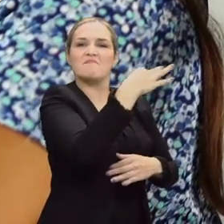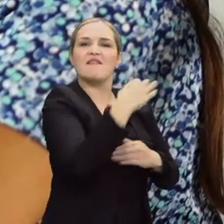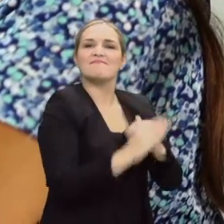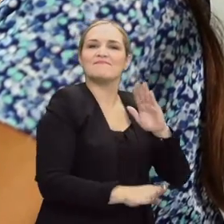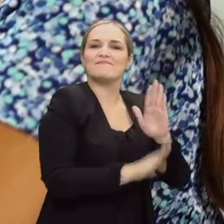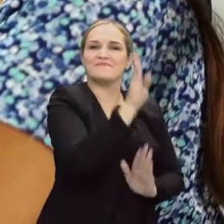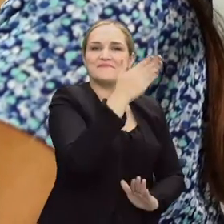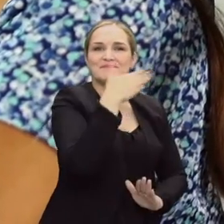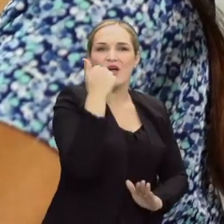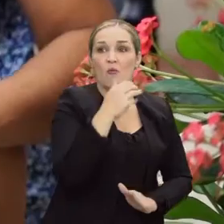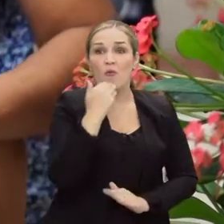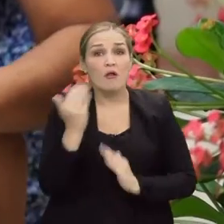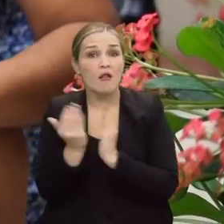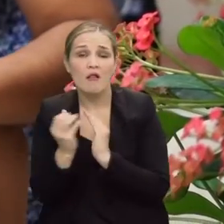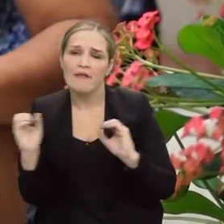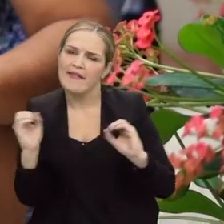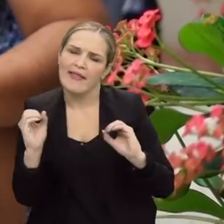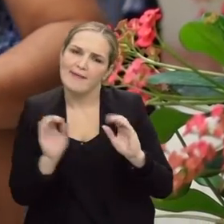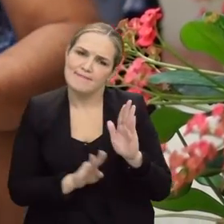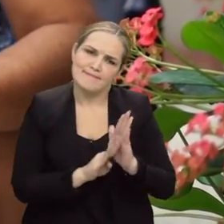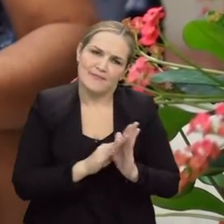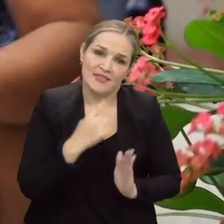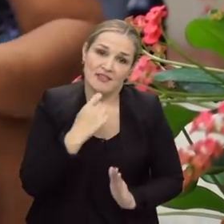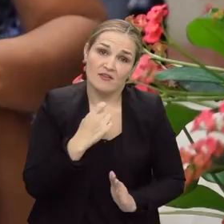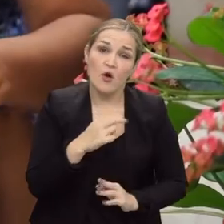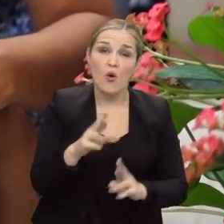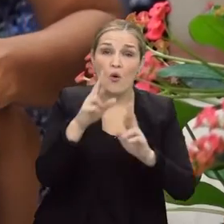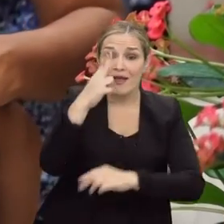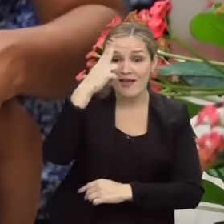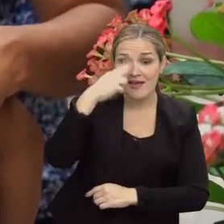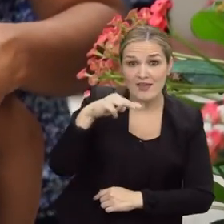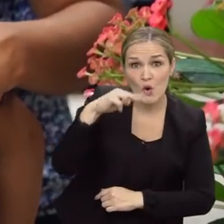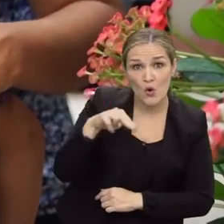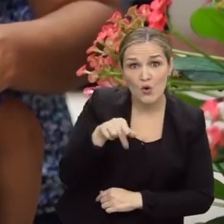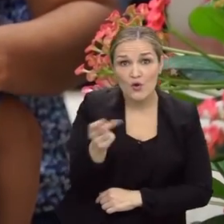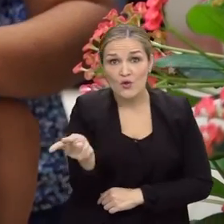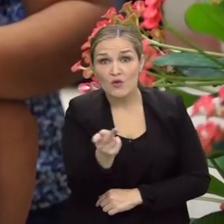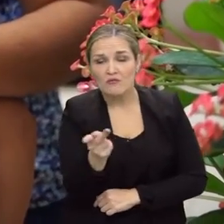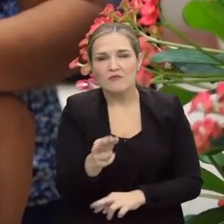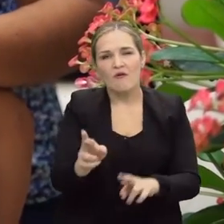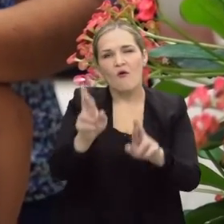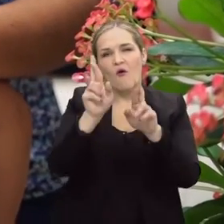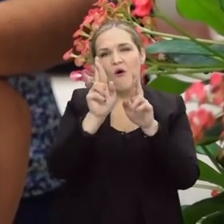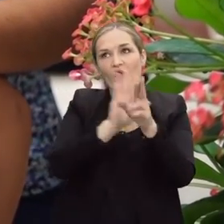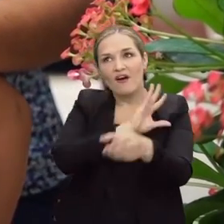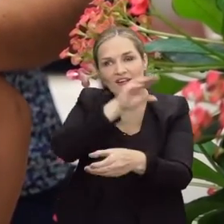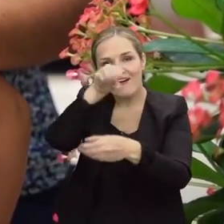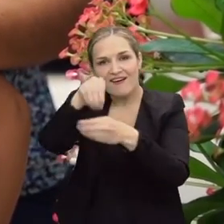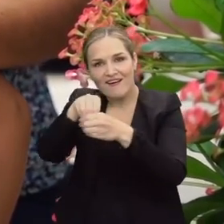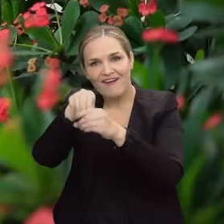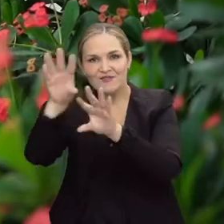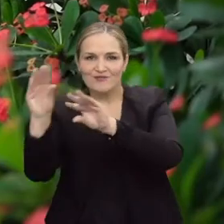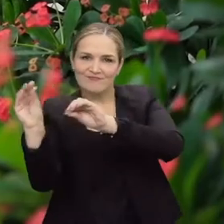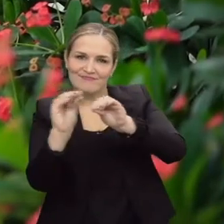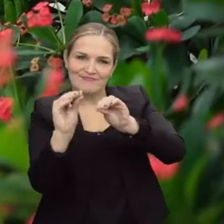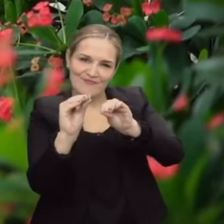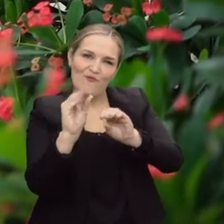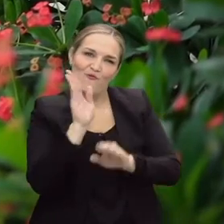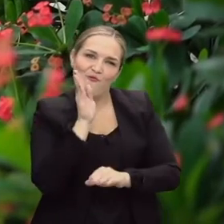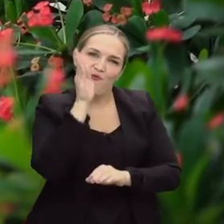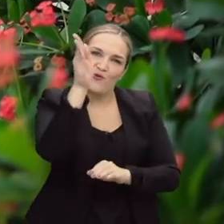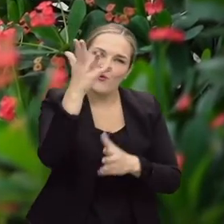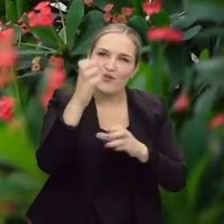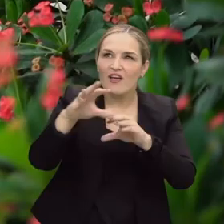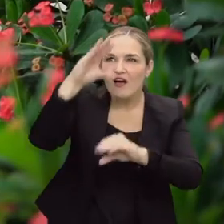que el que no lo ha hecho. A mí me gustaría muchísimo que mis hijos también pudieran hacer parte de este proyecto en